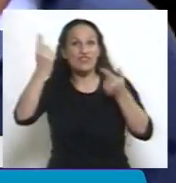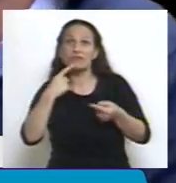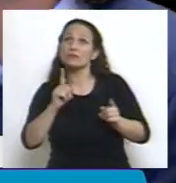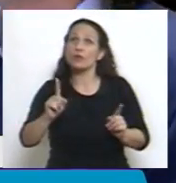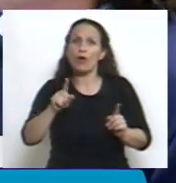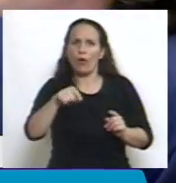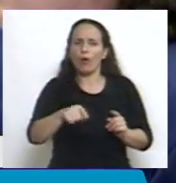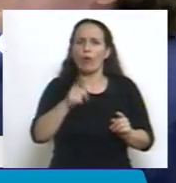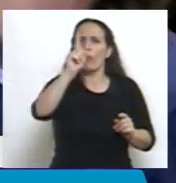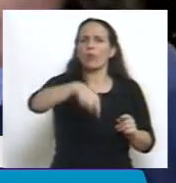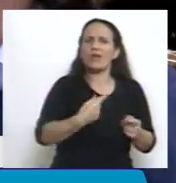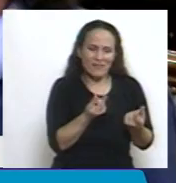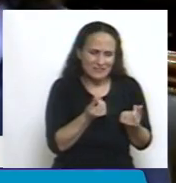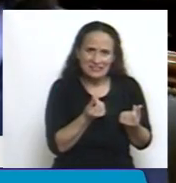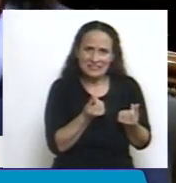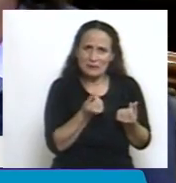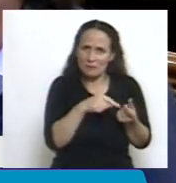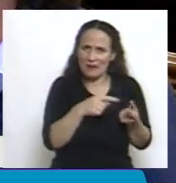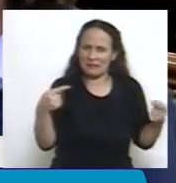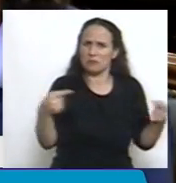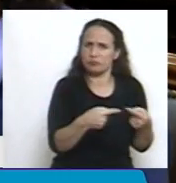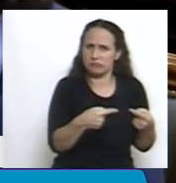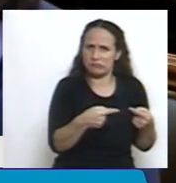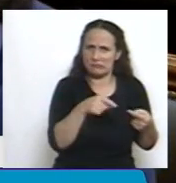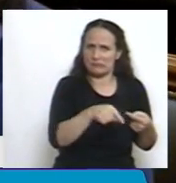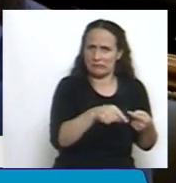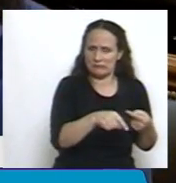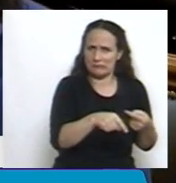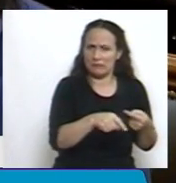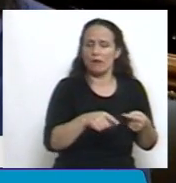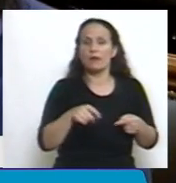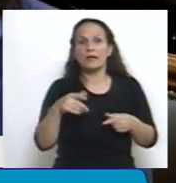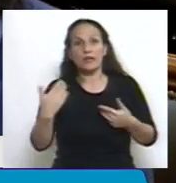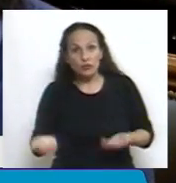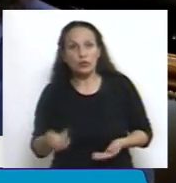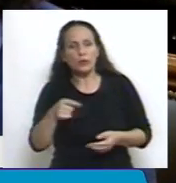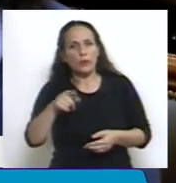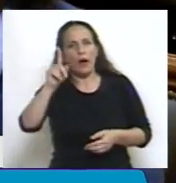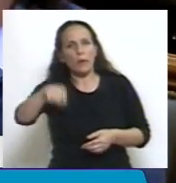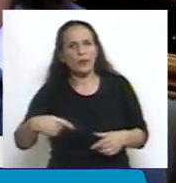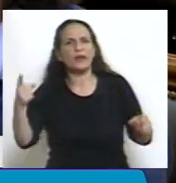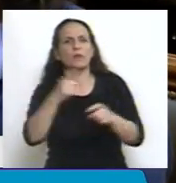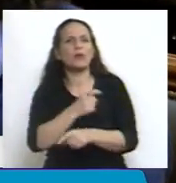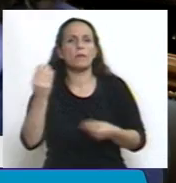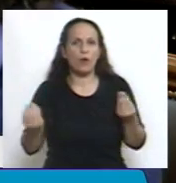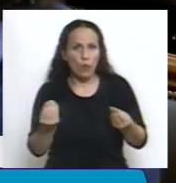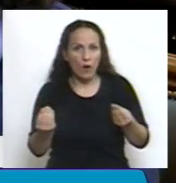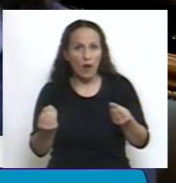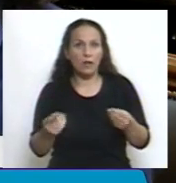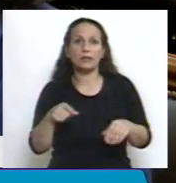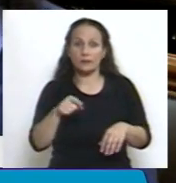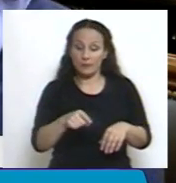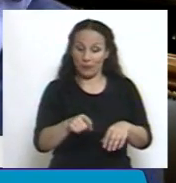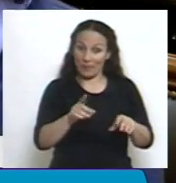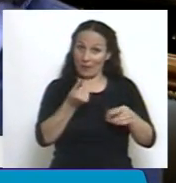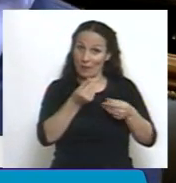pero son recursos nominales que estamos subestimando, no recursos reales. Y entonces tenemos este problema de que pasa un